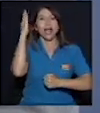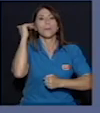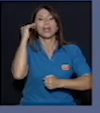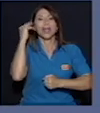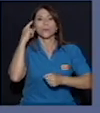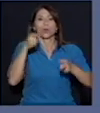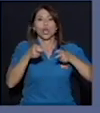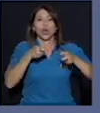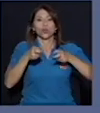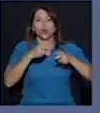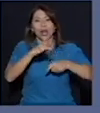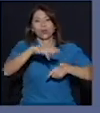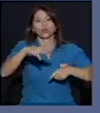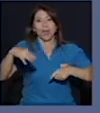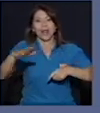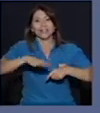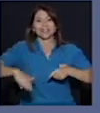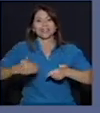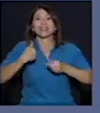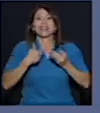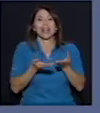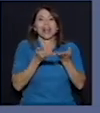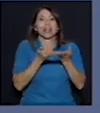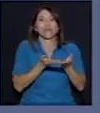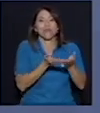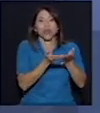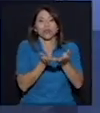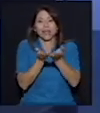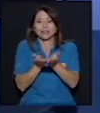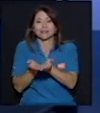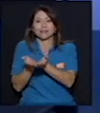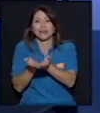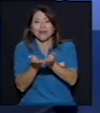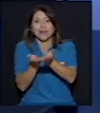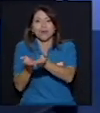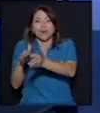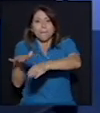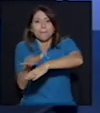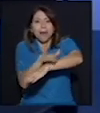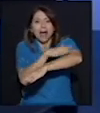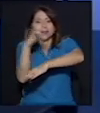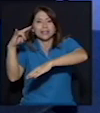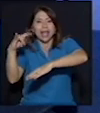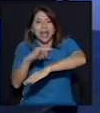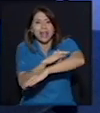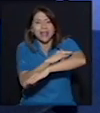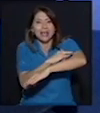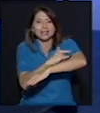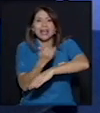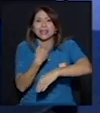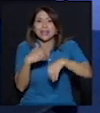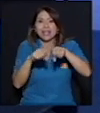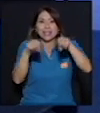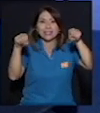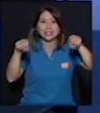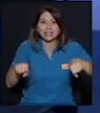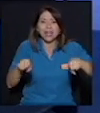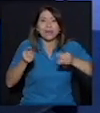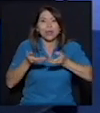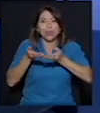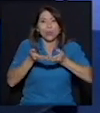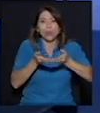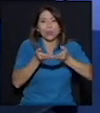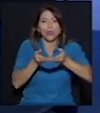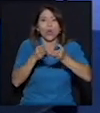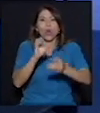mares, tiene las flotas, tiene las bases aéreas, tiene el sistema de infantería marina en